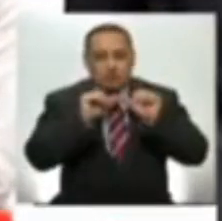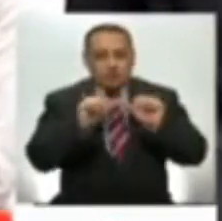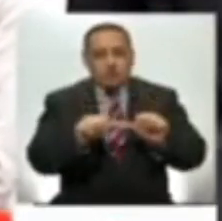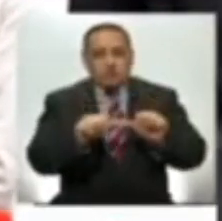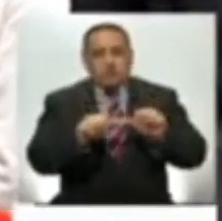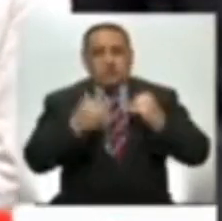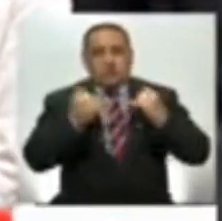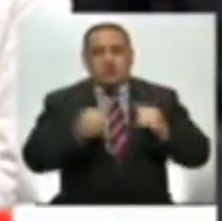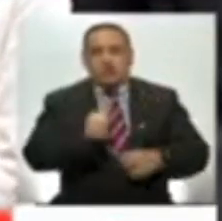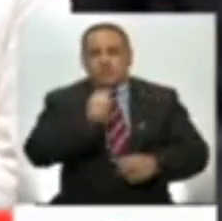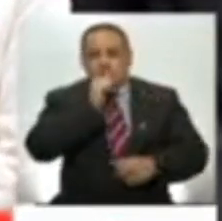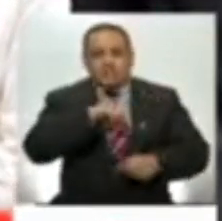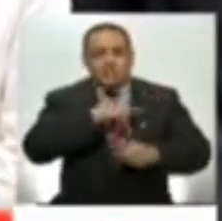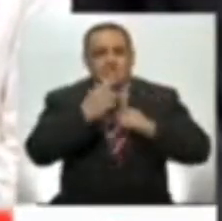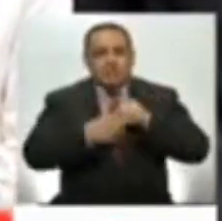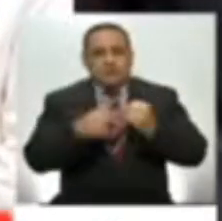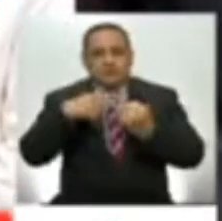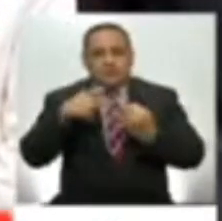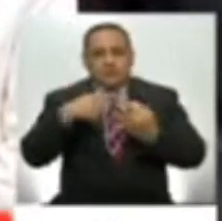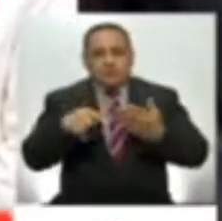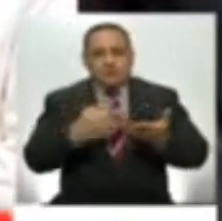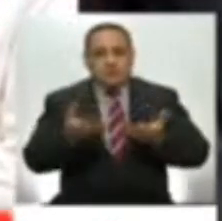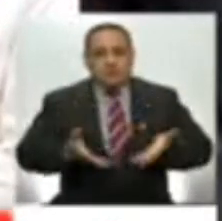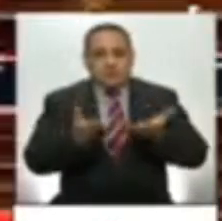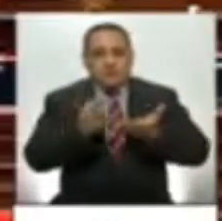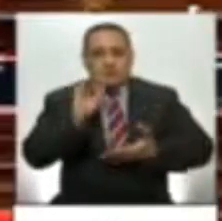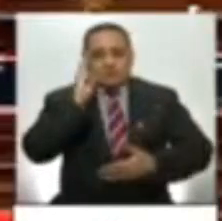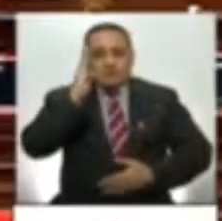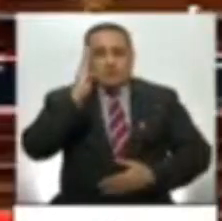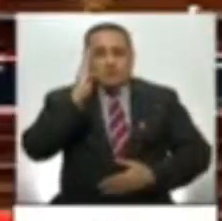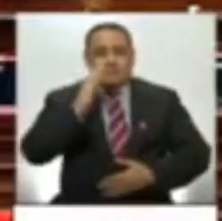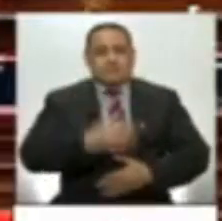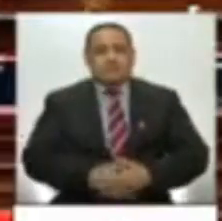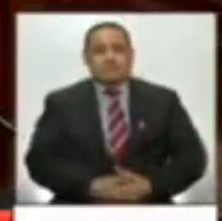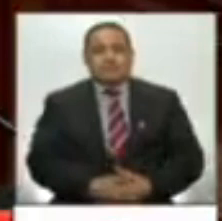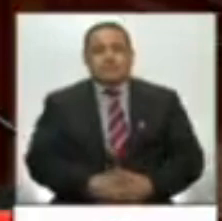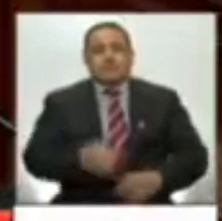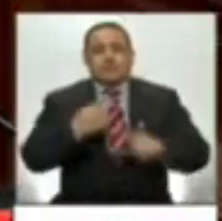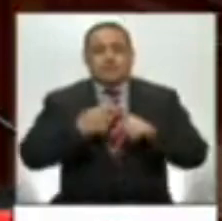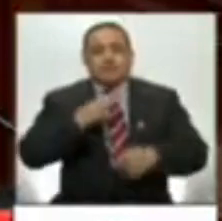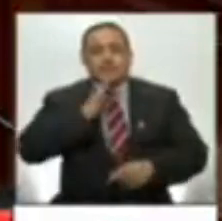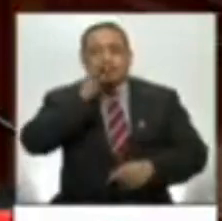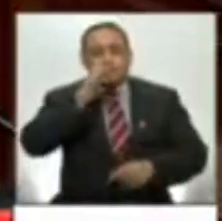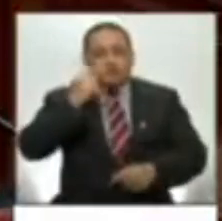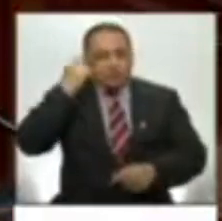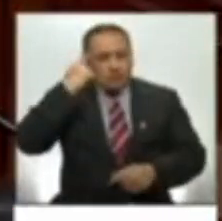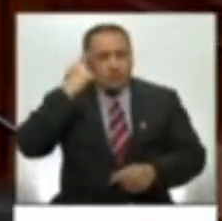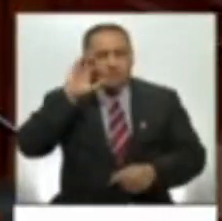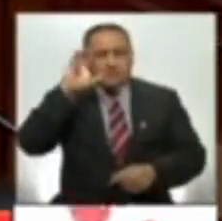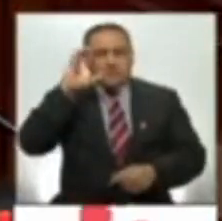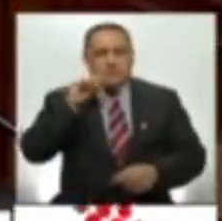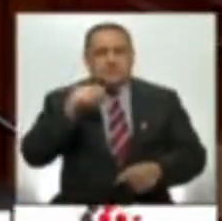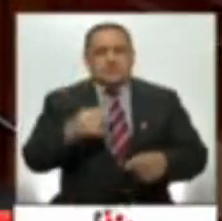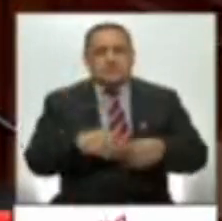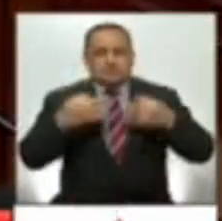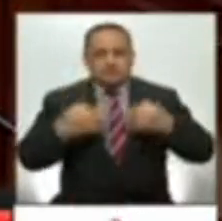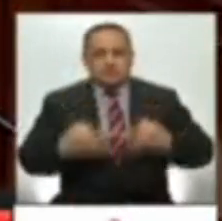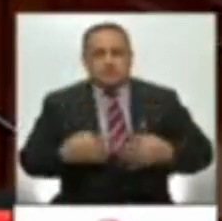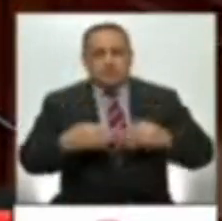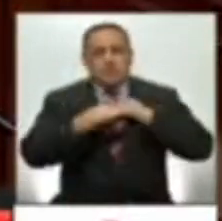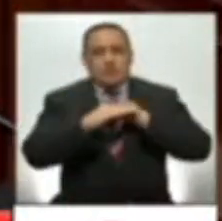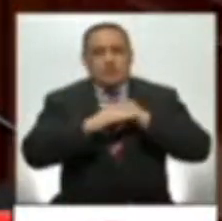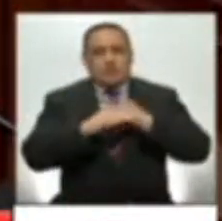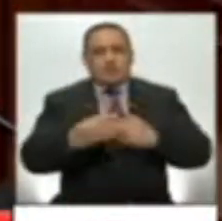vigentes y guardar secreto en los asuntos así calificados? Por un futuro conciencia, bienestar e